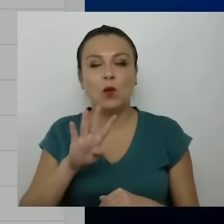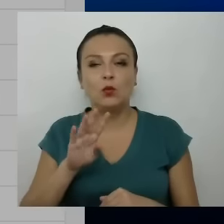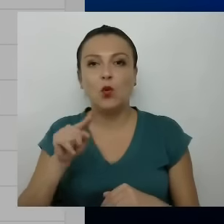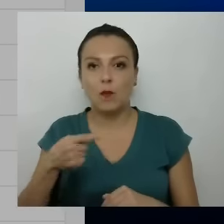24,41%. Ante este resultado, Johnny Araya dejaría su puesto. Araya ingresó a trabajar en la Municipalidad de San